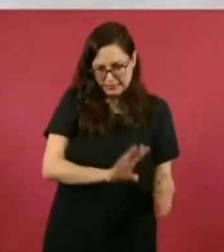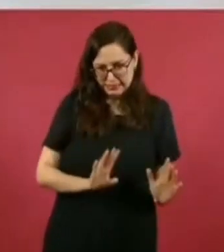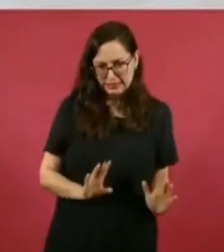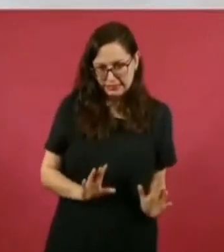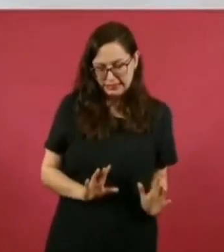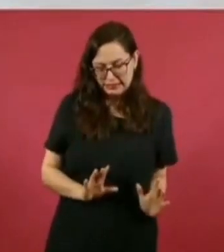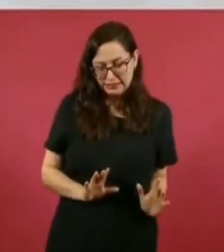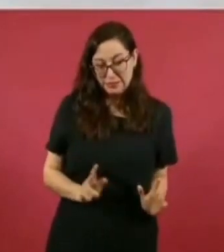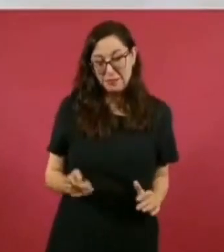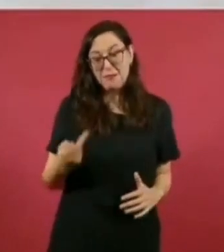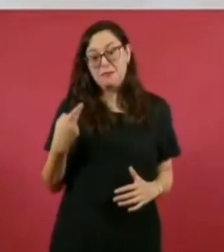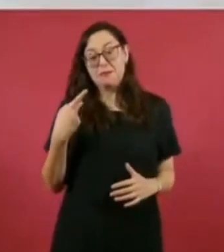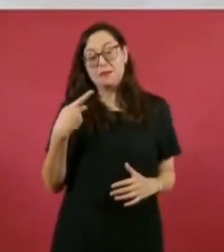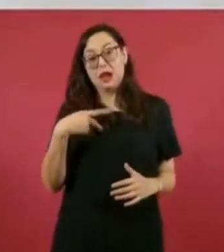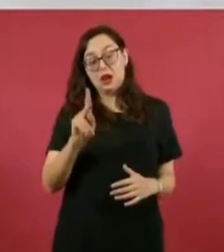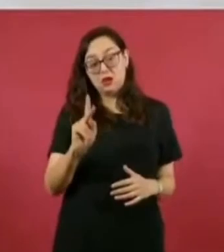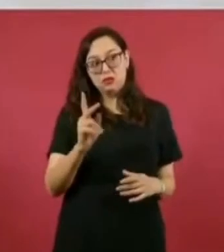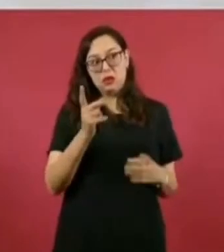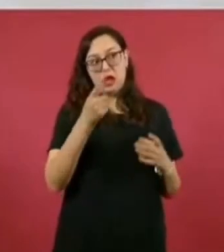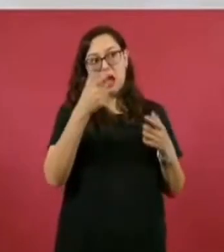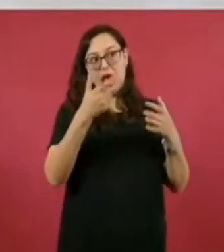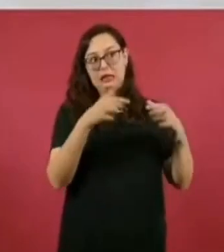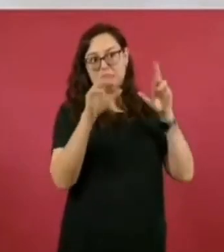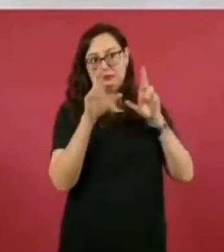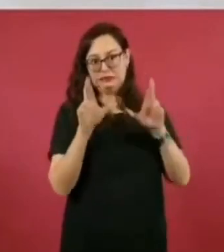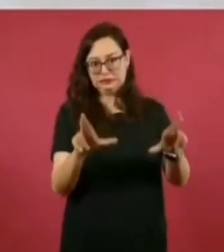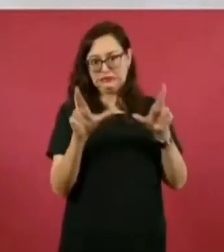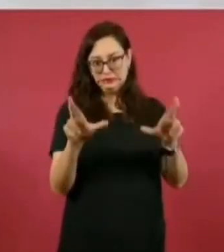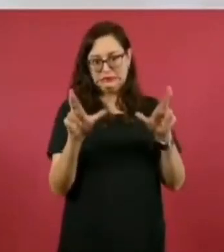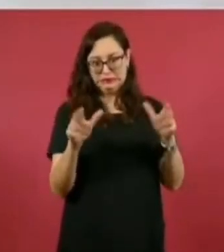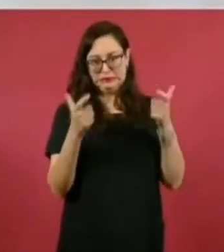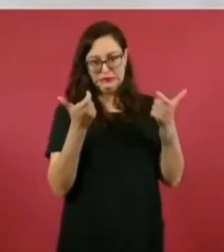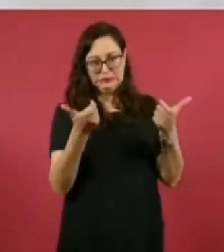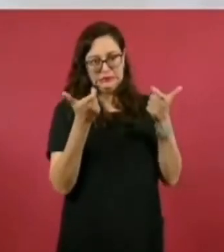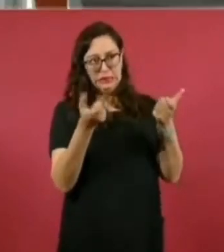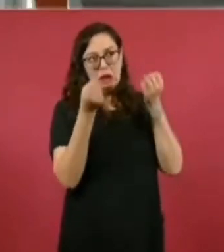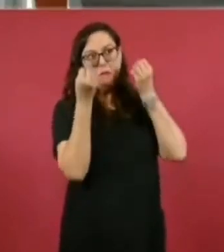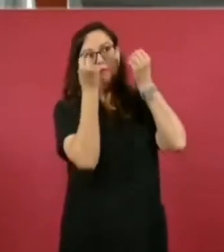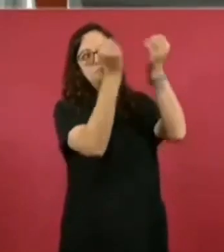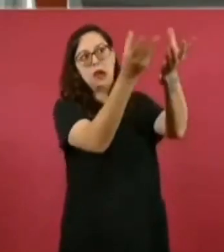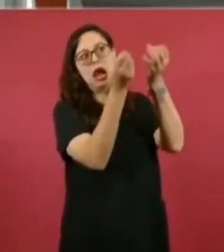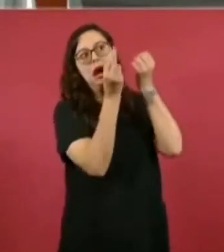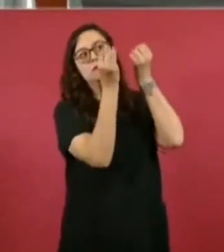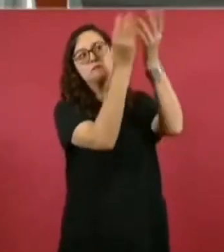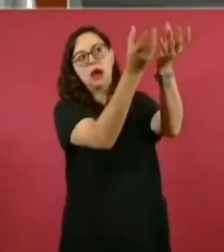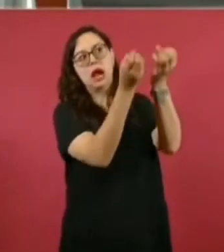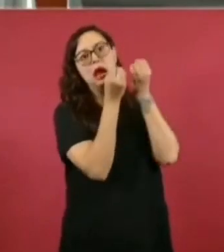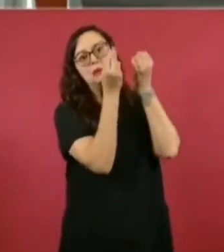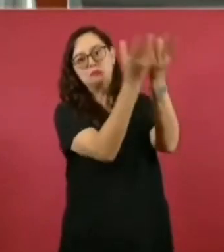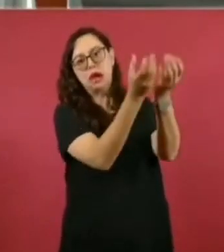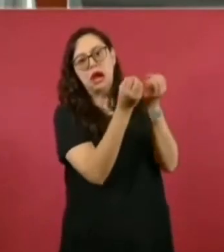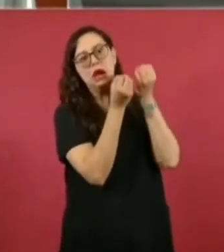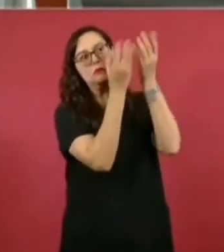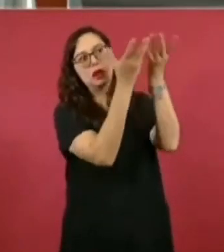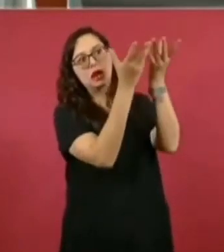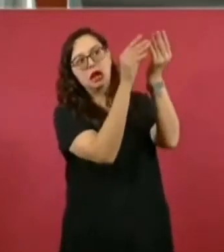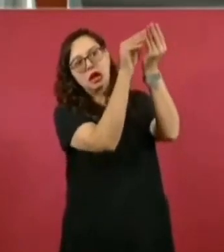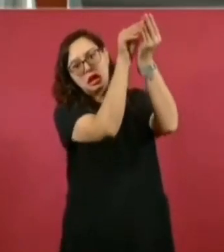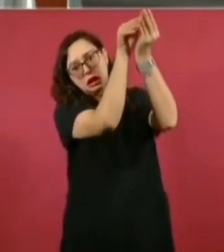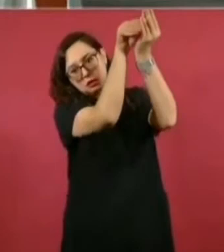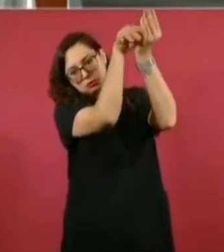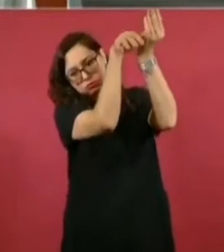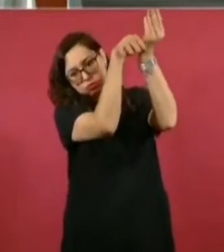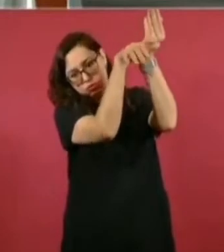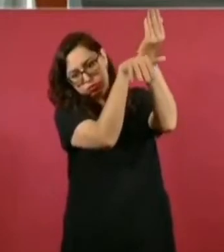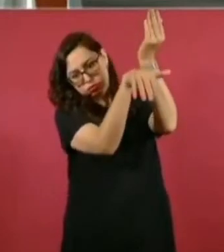mentira de que si le va bien al de arriba, salpica. Sí, la riqueza llega